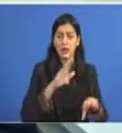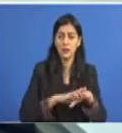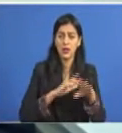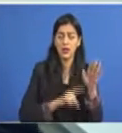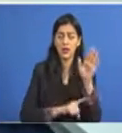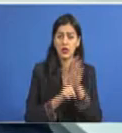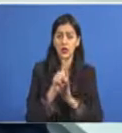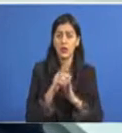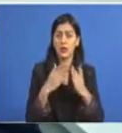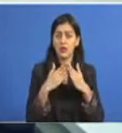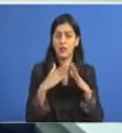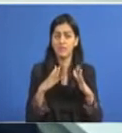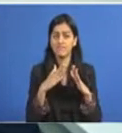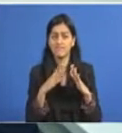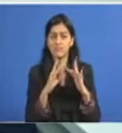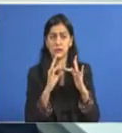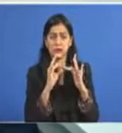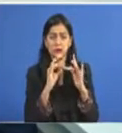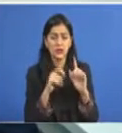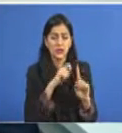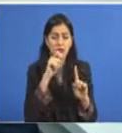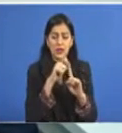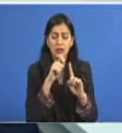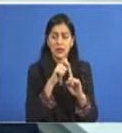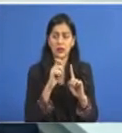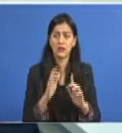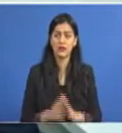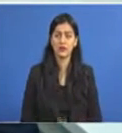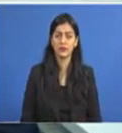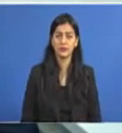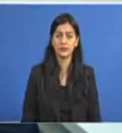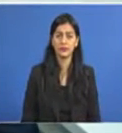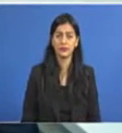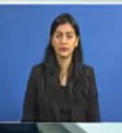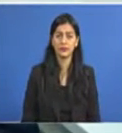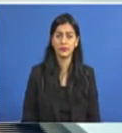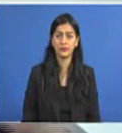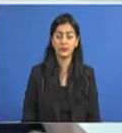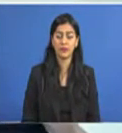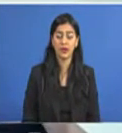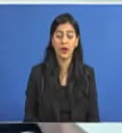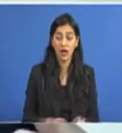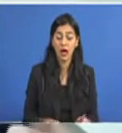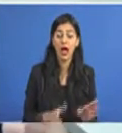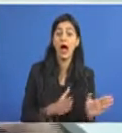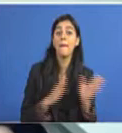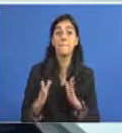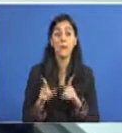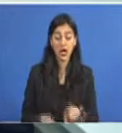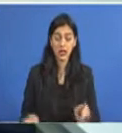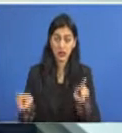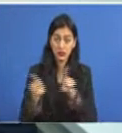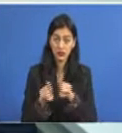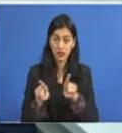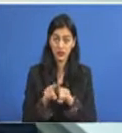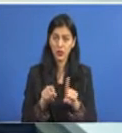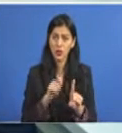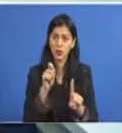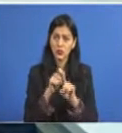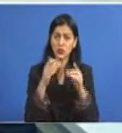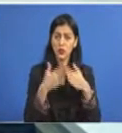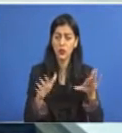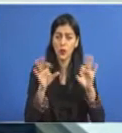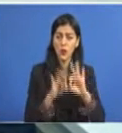muy, muy particular a la orientación que usted le quiere dar. Aparte de eso, hay un punto muy importante que